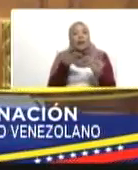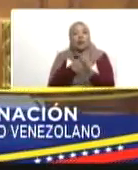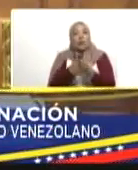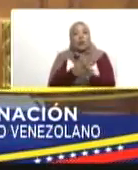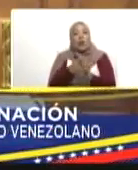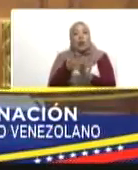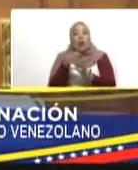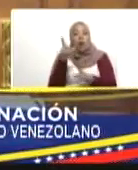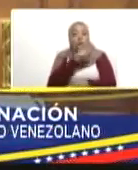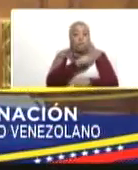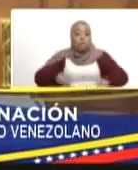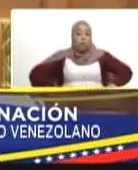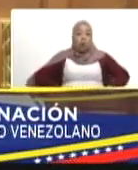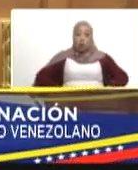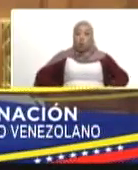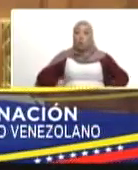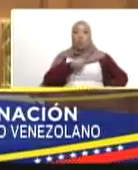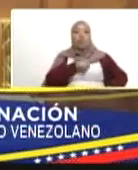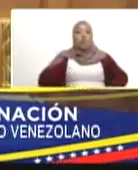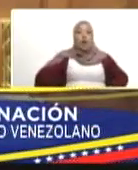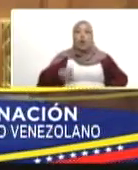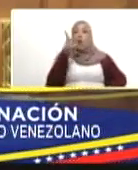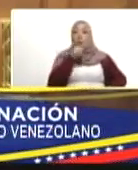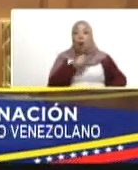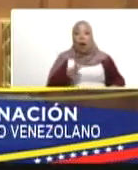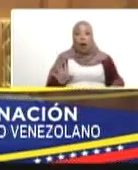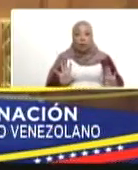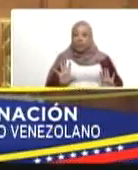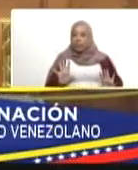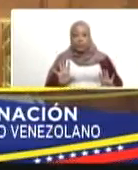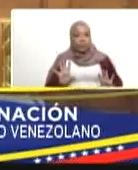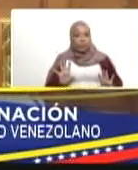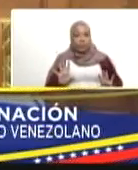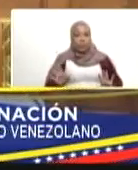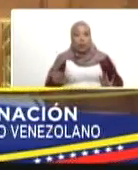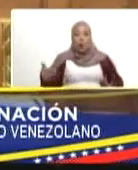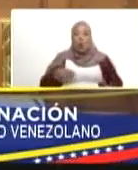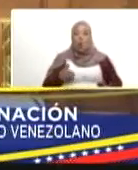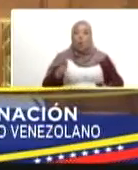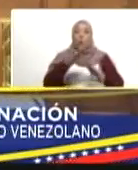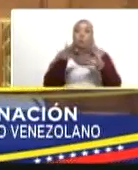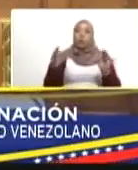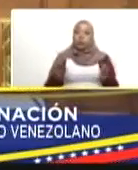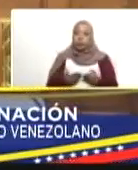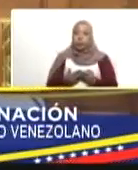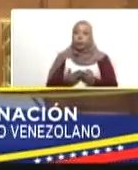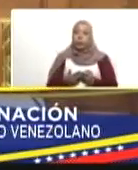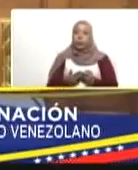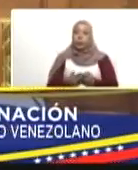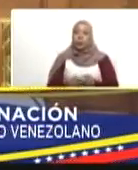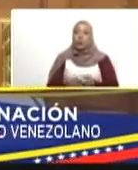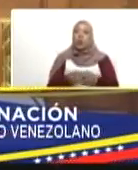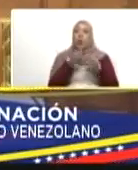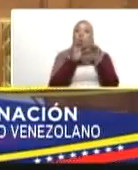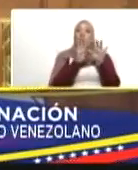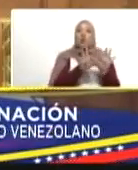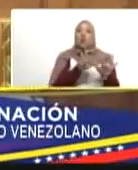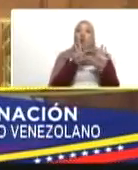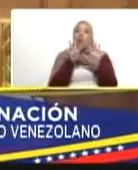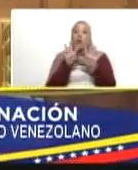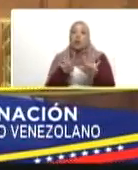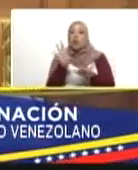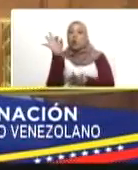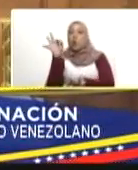las exportaciones de de productos del mar al mundo con un 98 por de